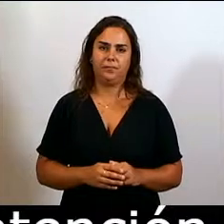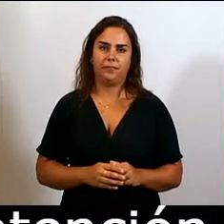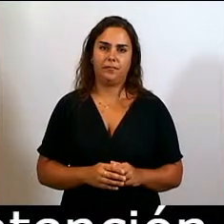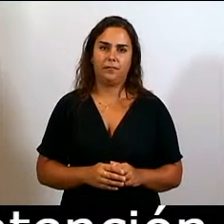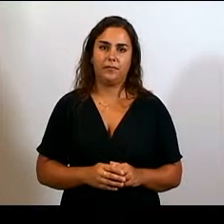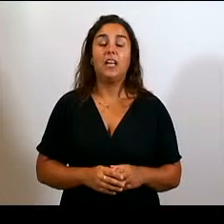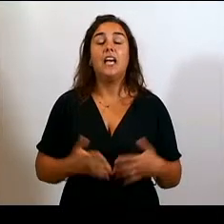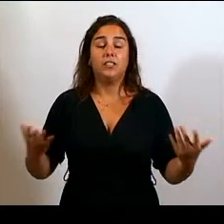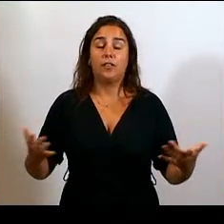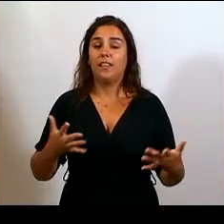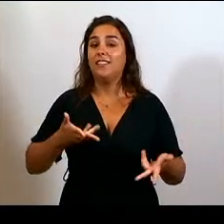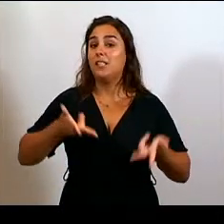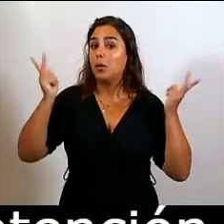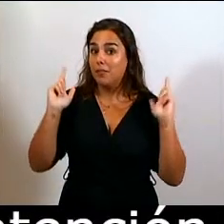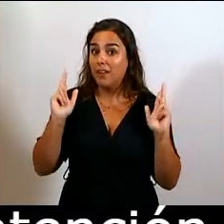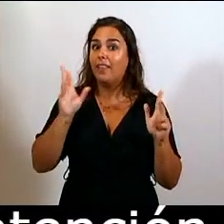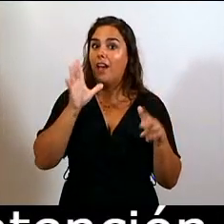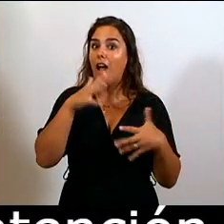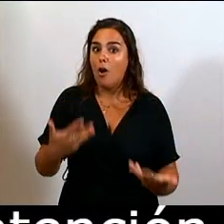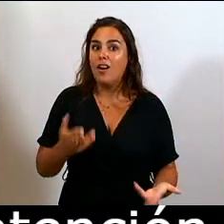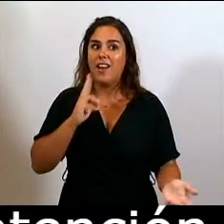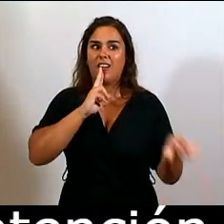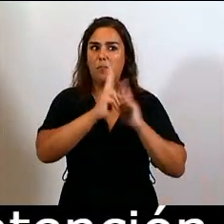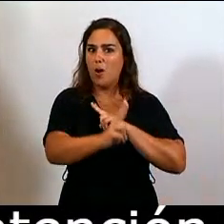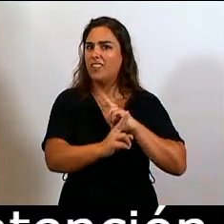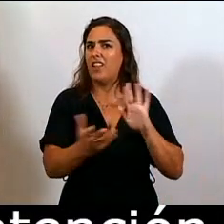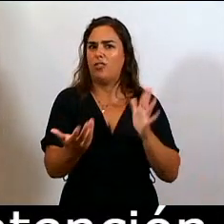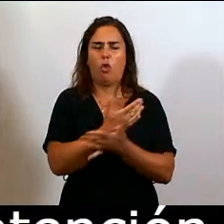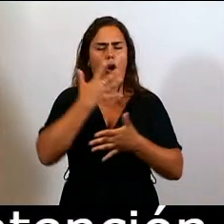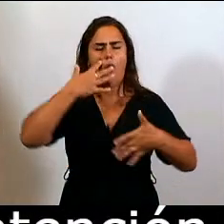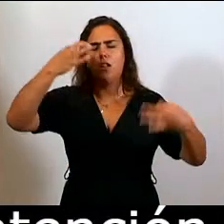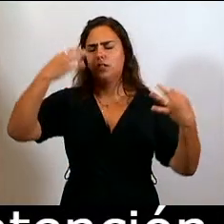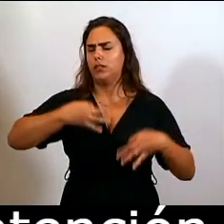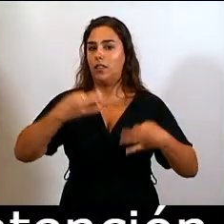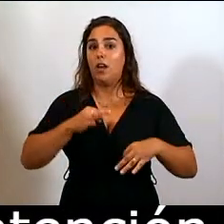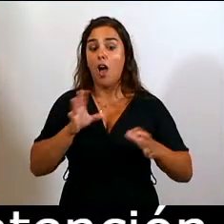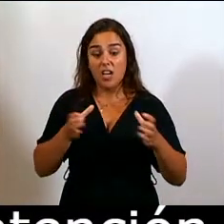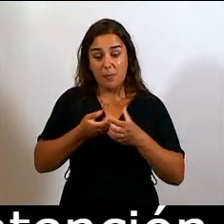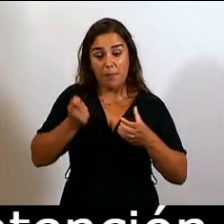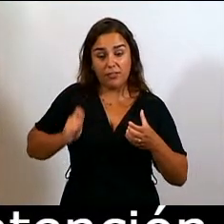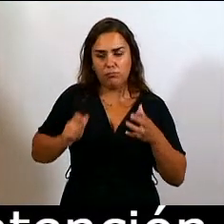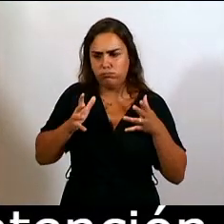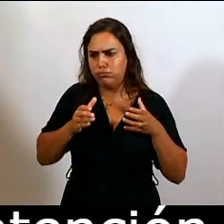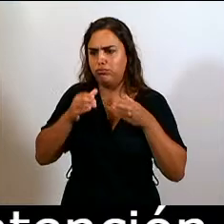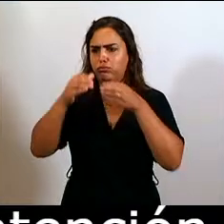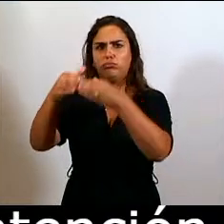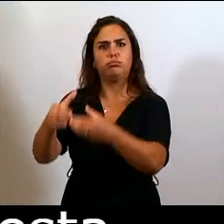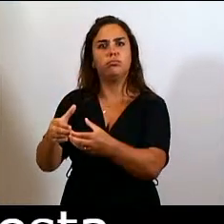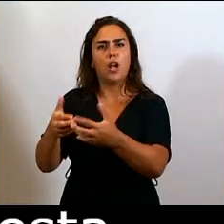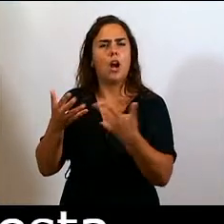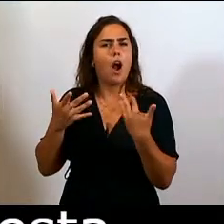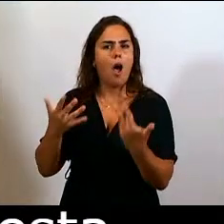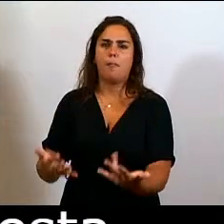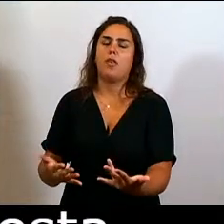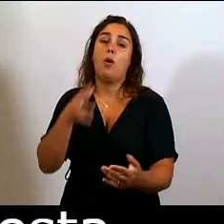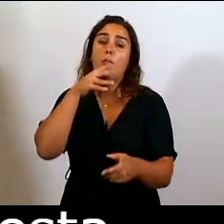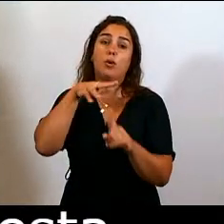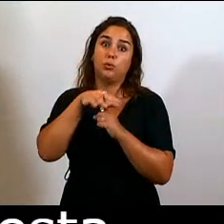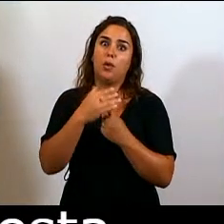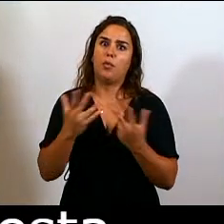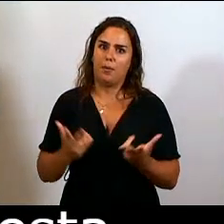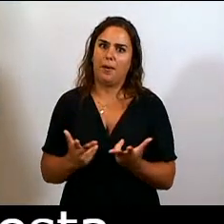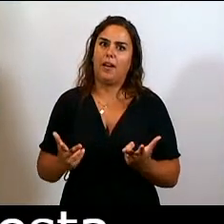así la disponibilidad y la respuesta inmediata del equipo de profesionales sanitarios ante situaciones